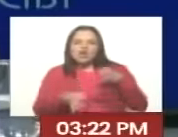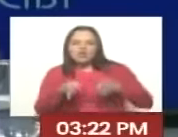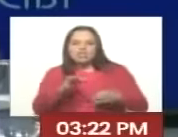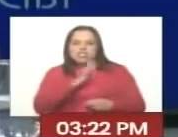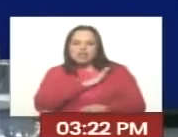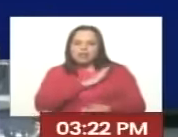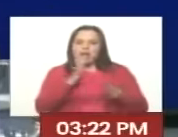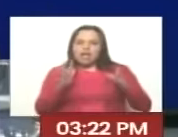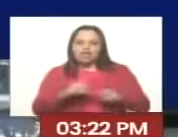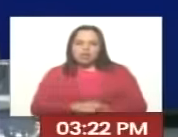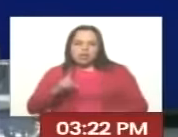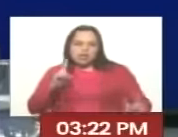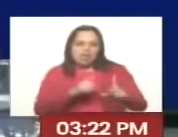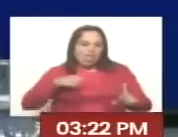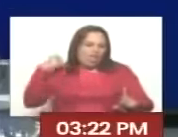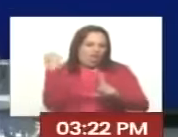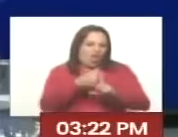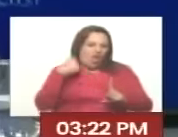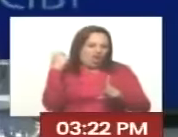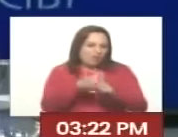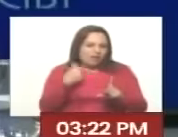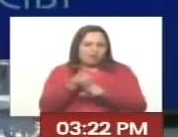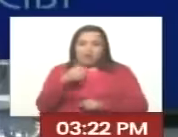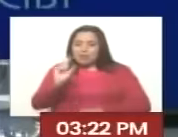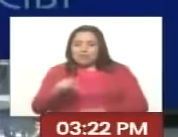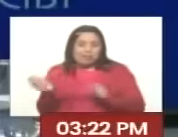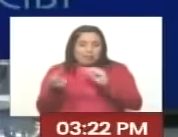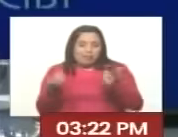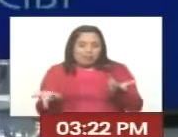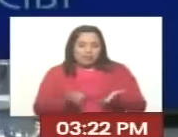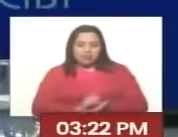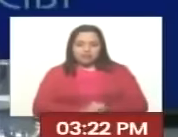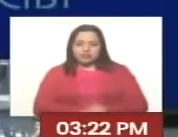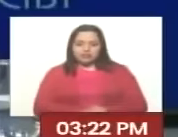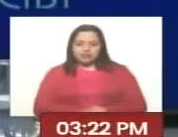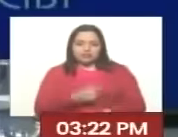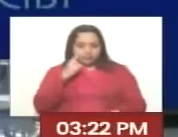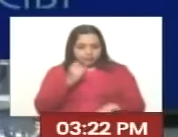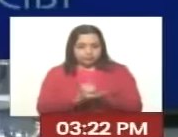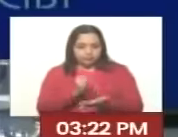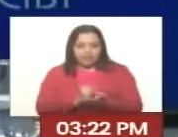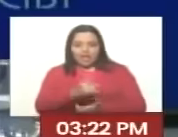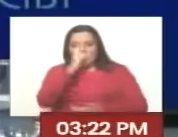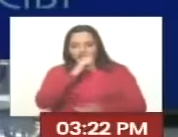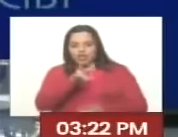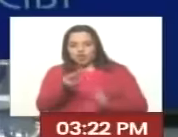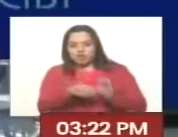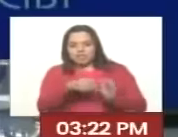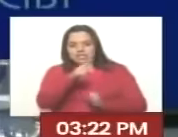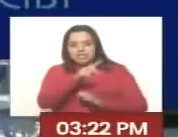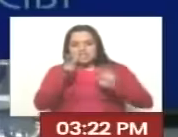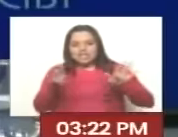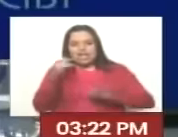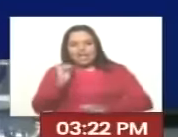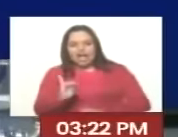propia, caerle a golpes a alguien hasta por una mínima discusión. Fíjate, en el 2017 teníamos una cantidad